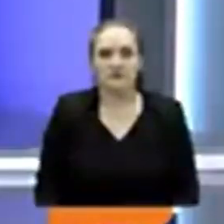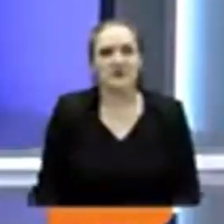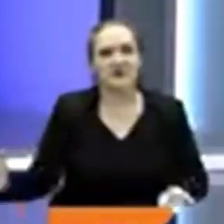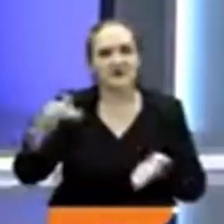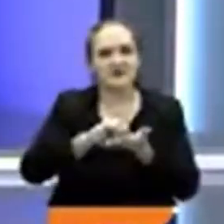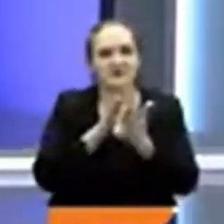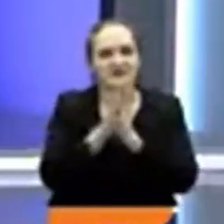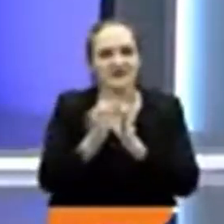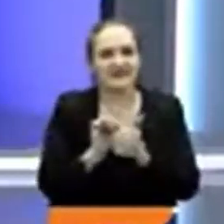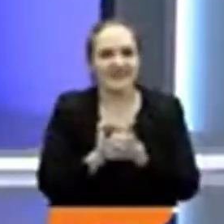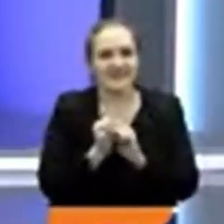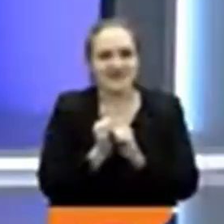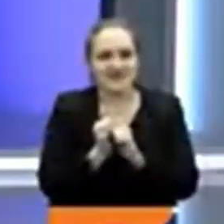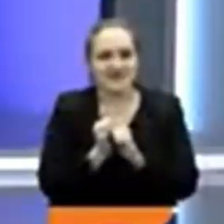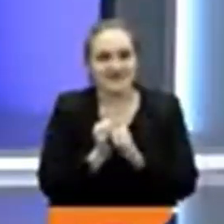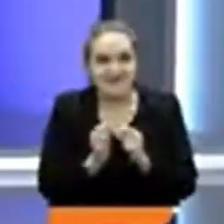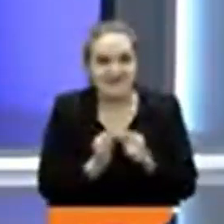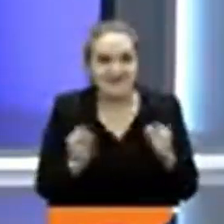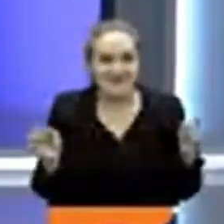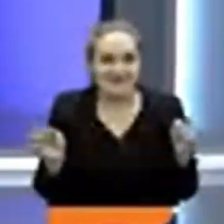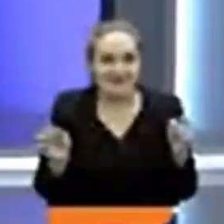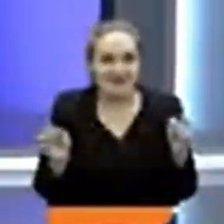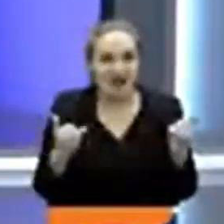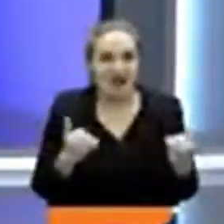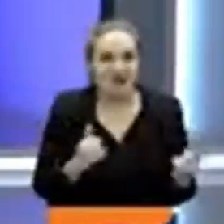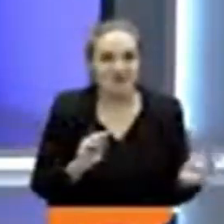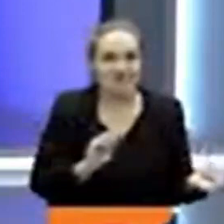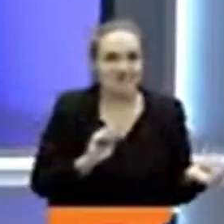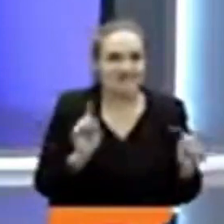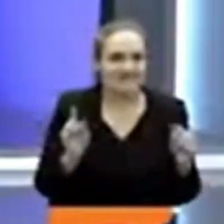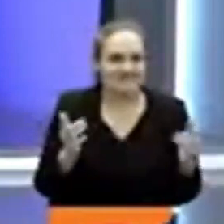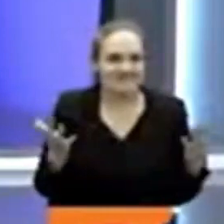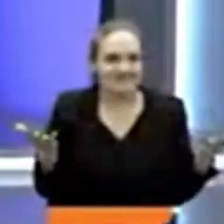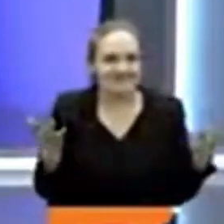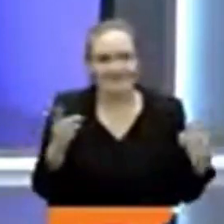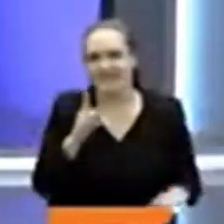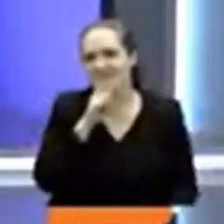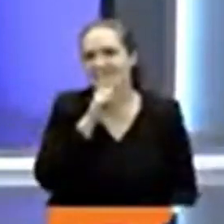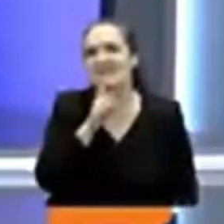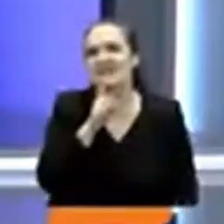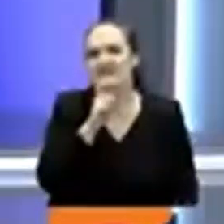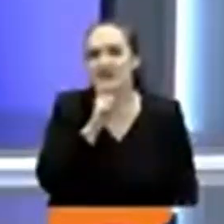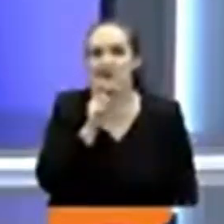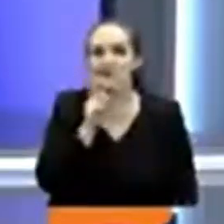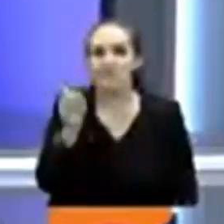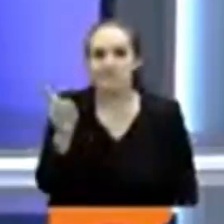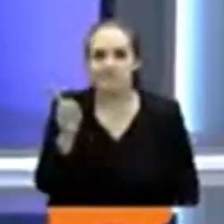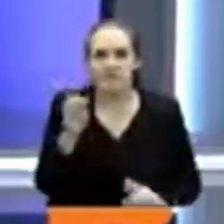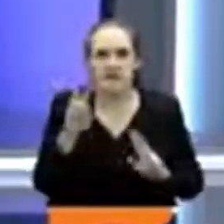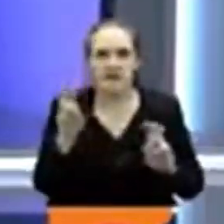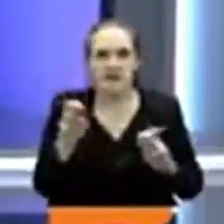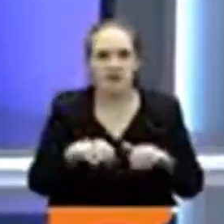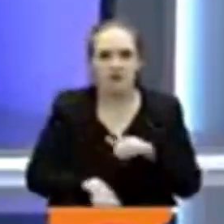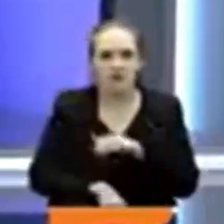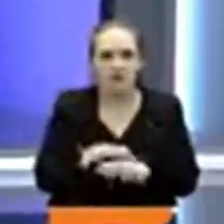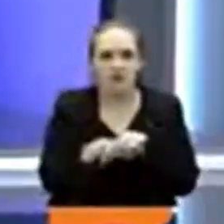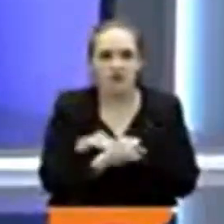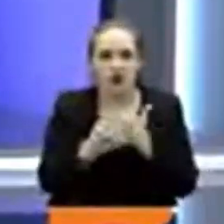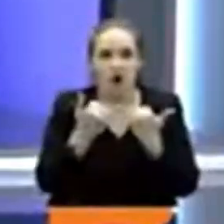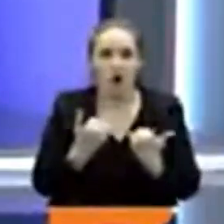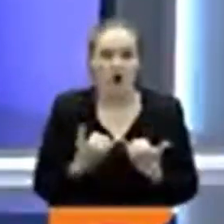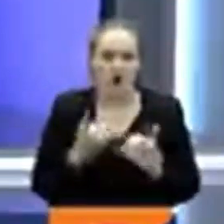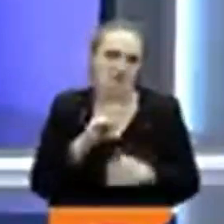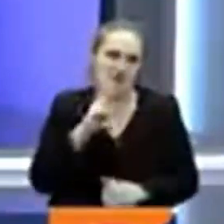Regresamos con más deportes y tiempo para irnos a donde sí, a Qatar, para conectarnos con el mundo del fútbol. Hoy, segundo día